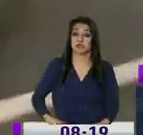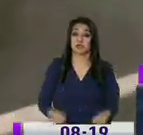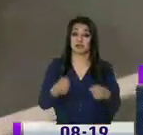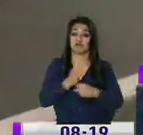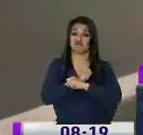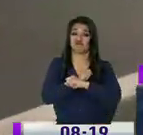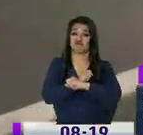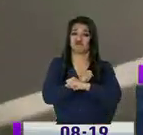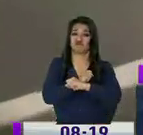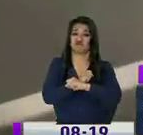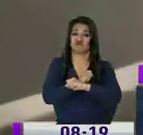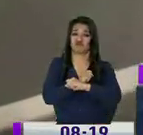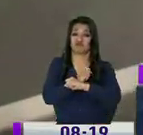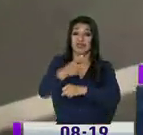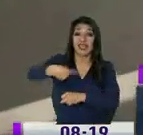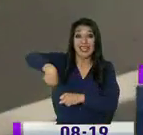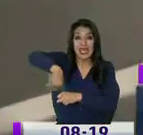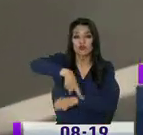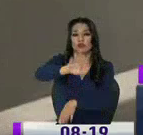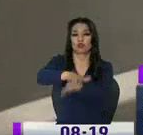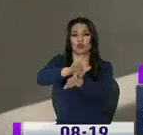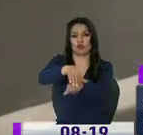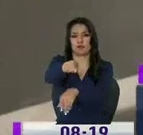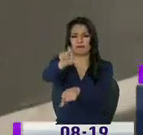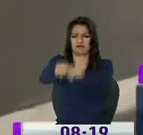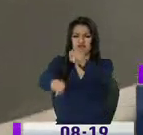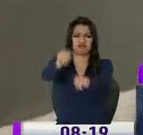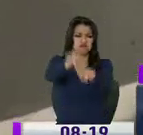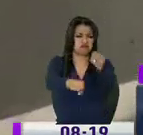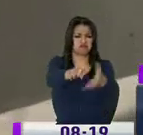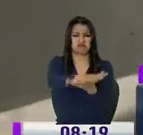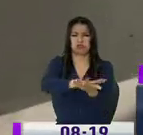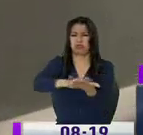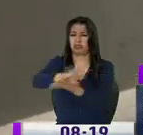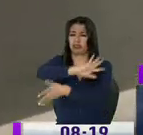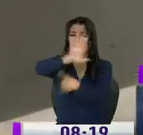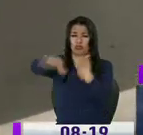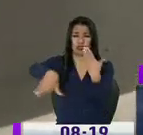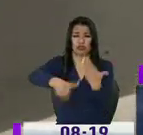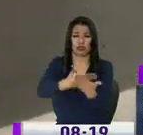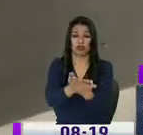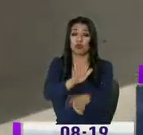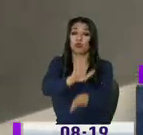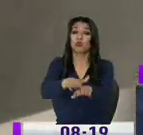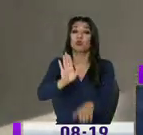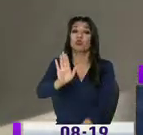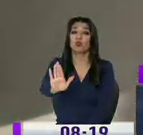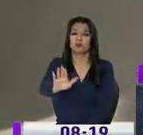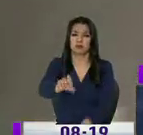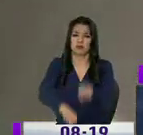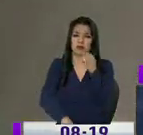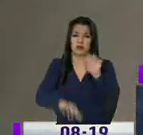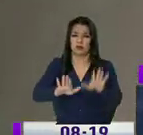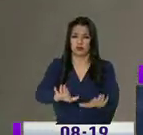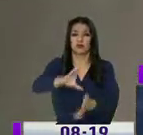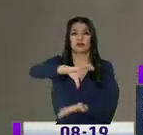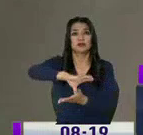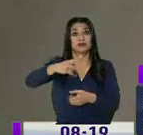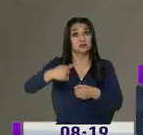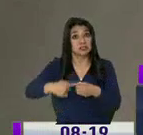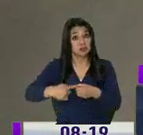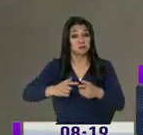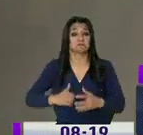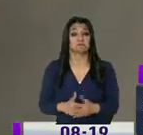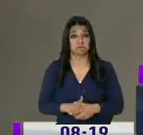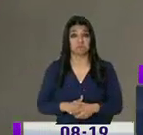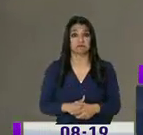Ellos fueron los que ocasionaron todos estos desmanes, los que ocasionaron todos estos daños al centro histórico. Según